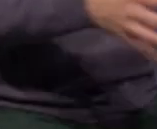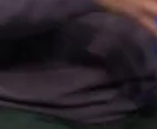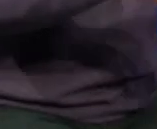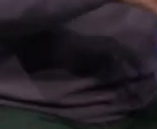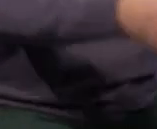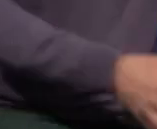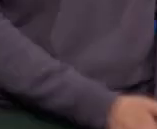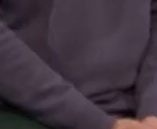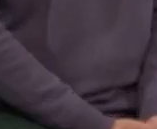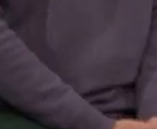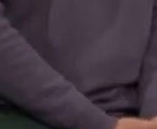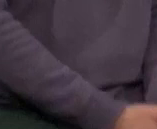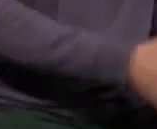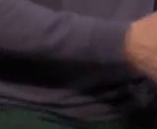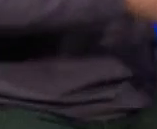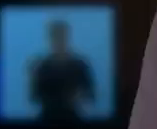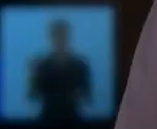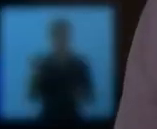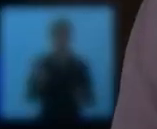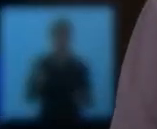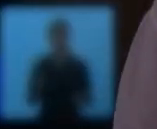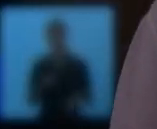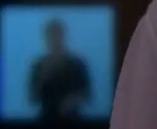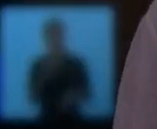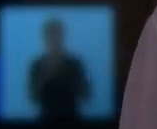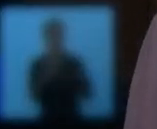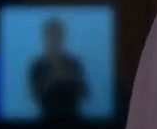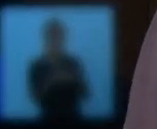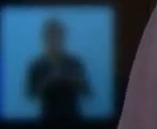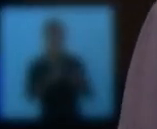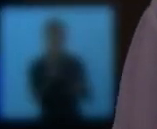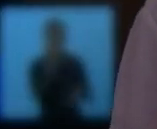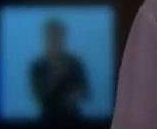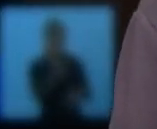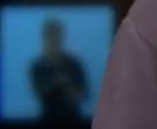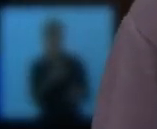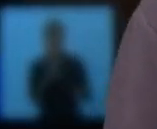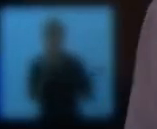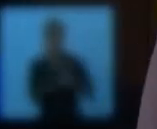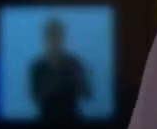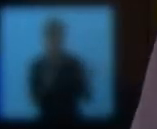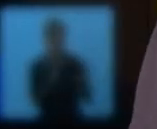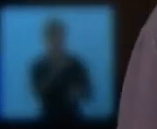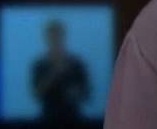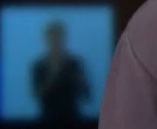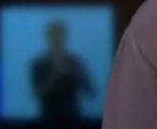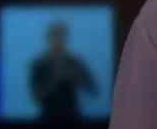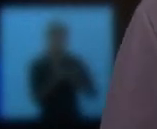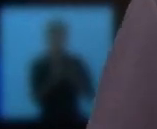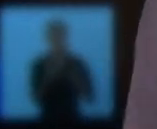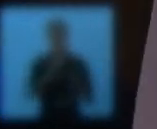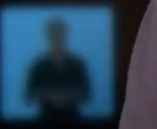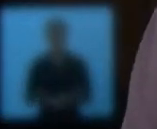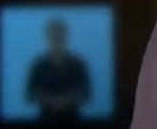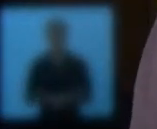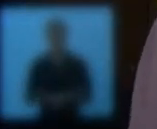el know-how, el conocimiento técnico para resolverlo. Del Caño seguirá una postura importante de que tenemos que salir de la crisis haciéndosela pagar a los